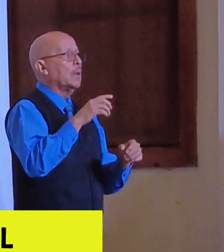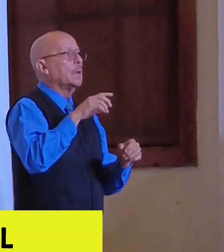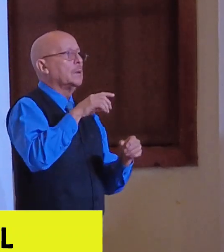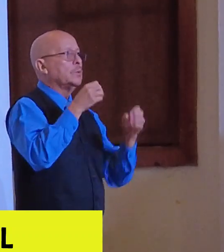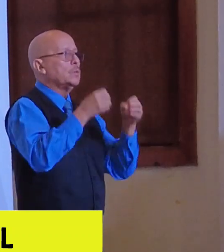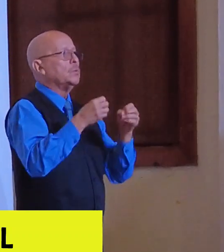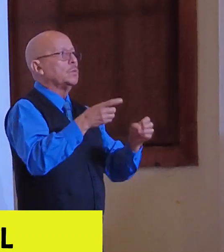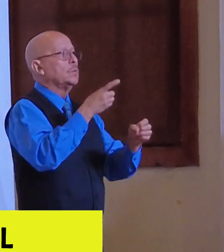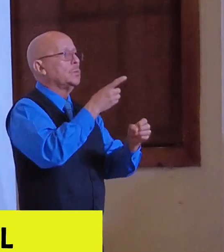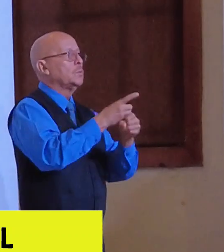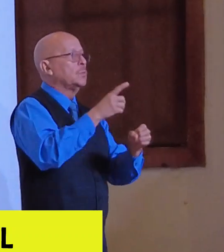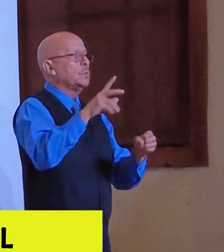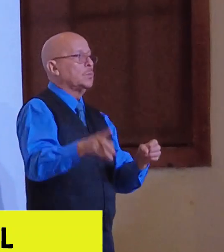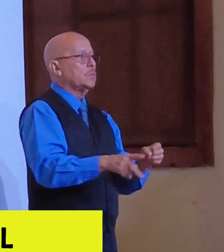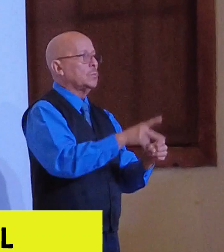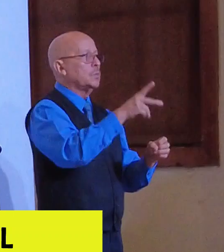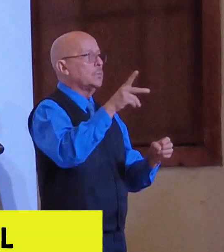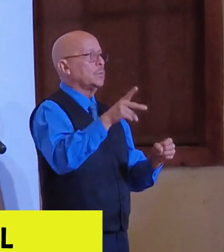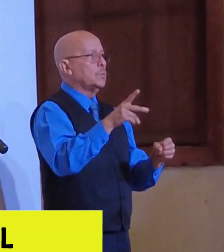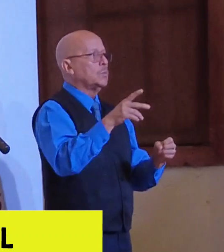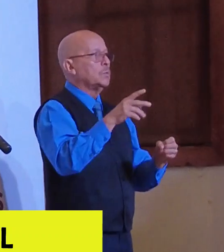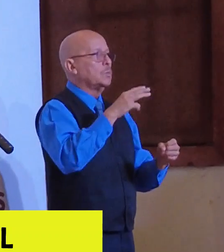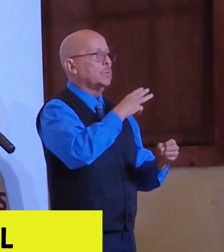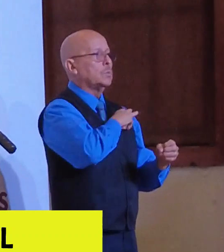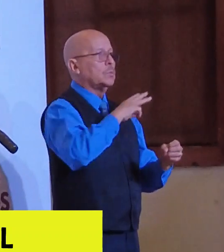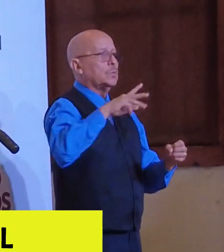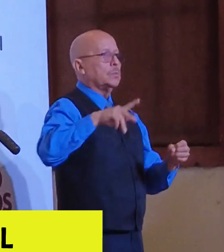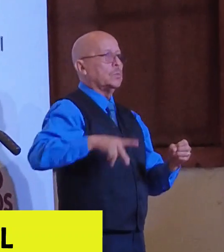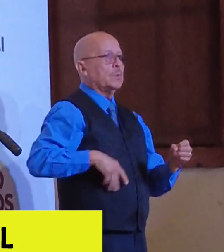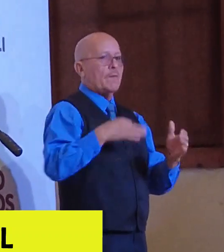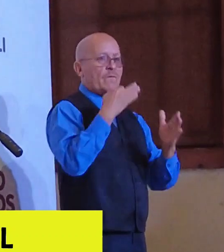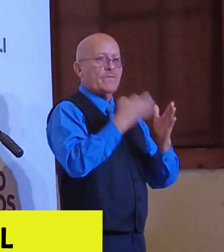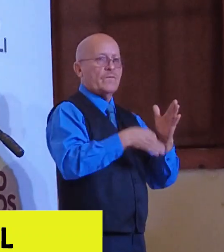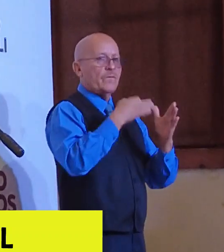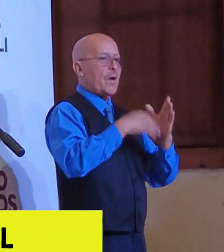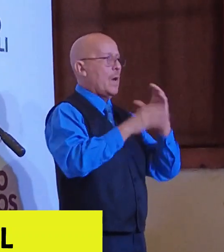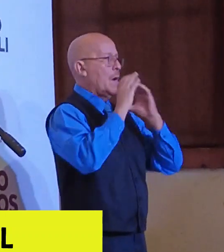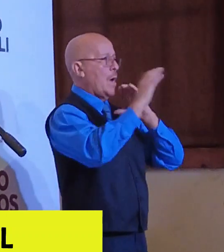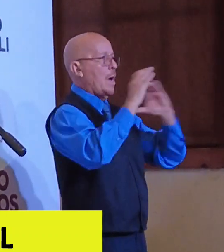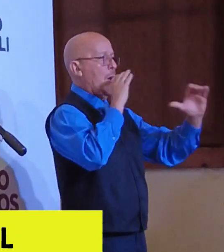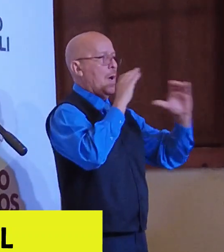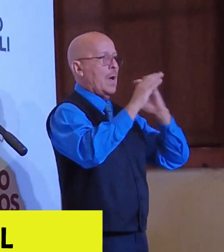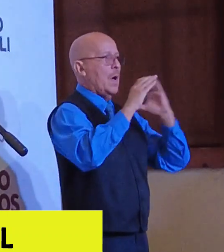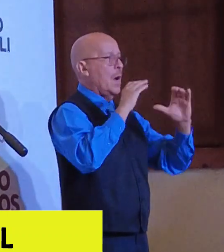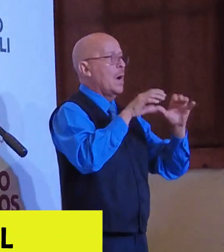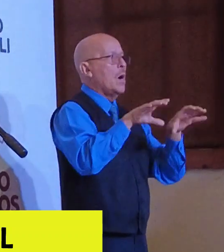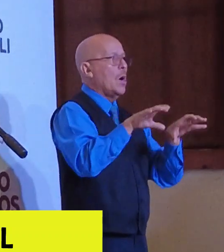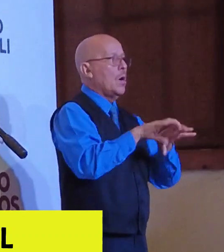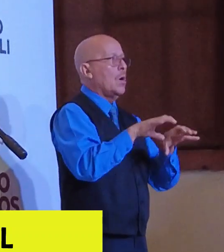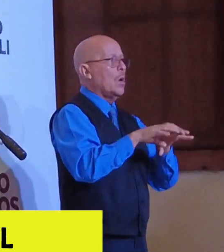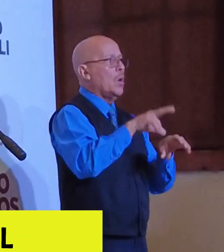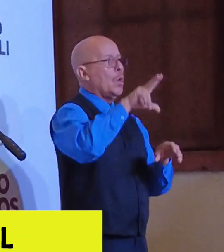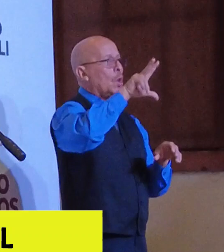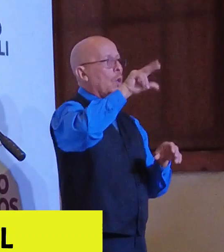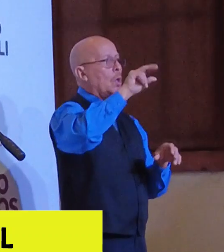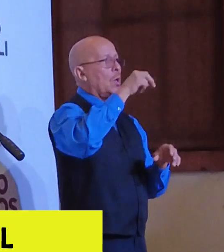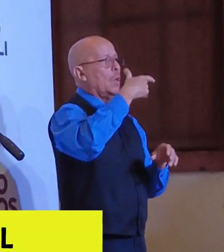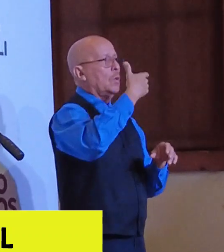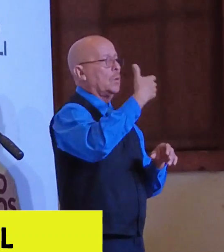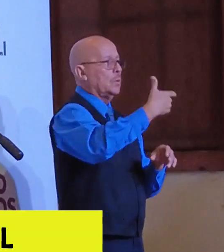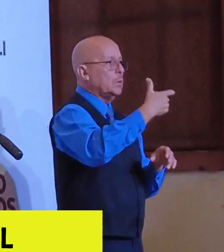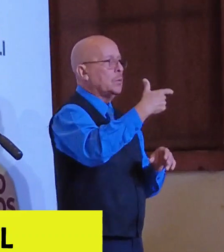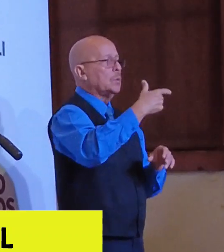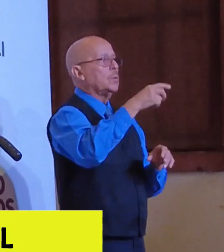Pública Municipal, obedece precisamente a la falta de comunicación del grado 85,